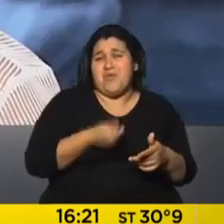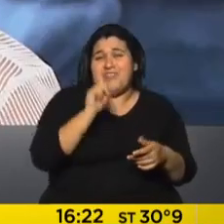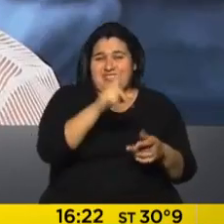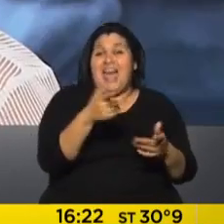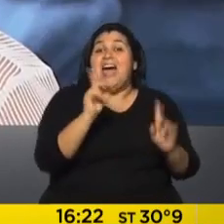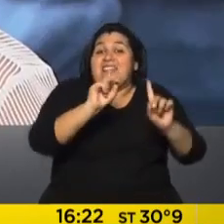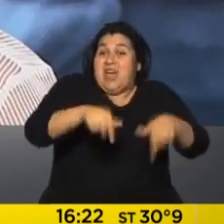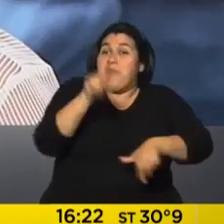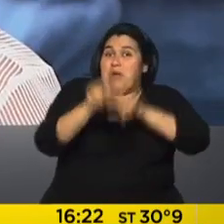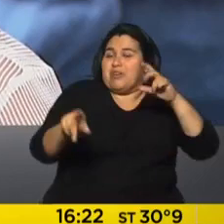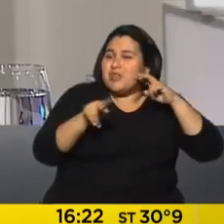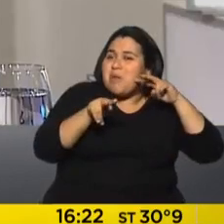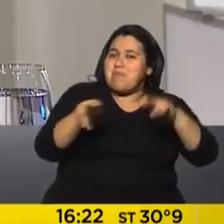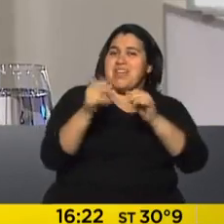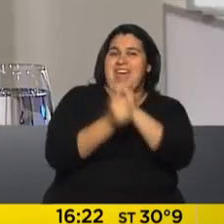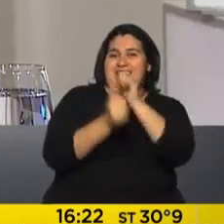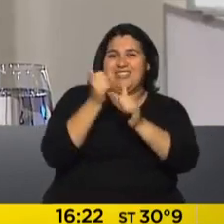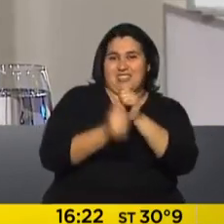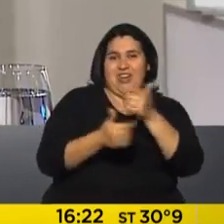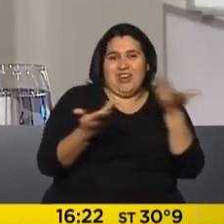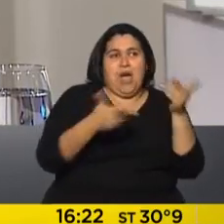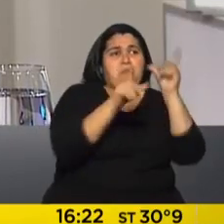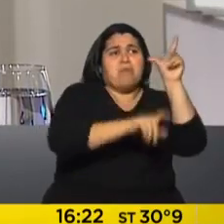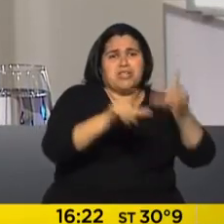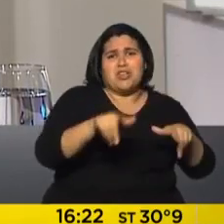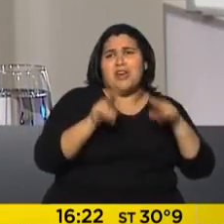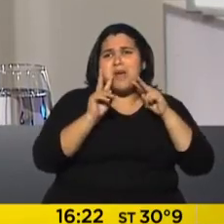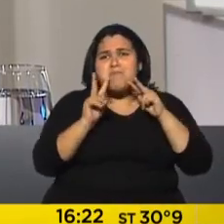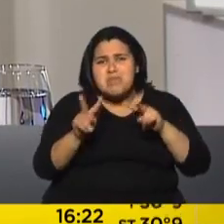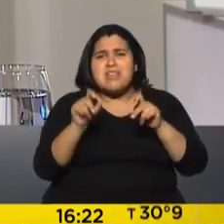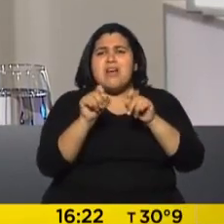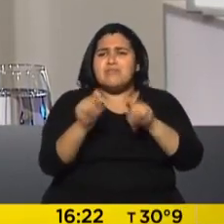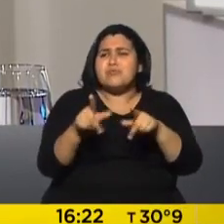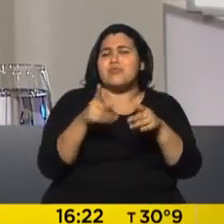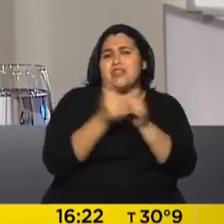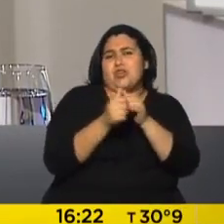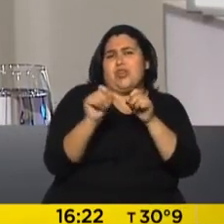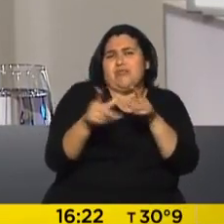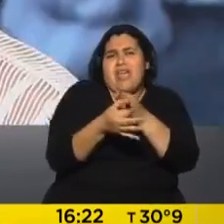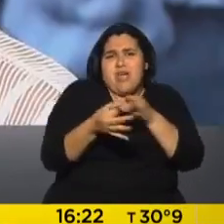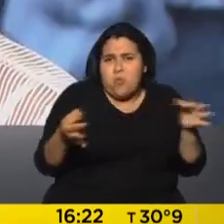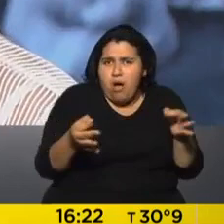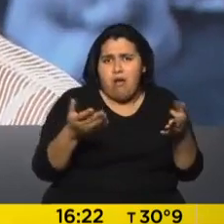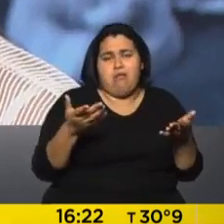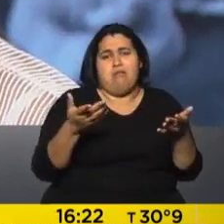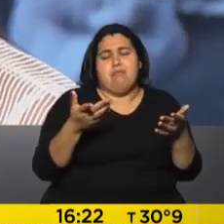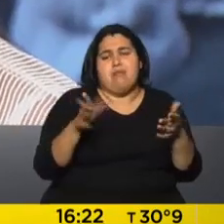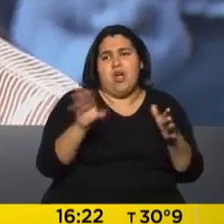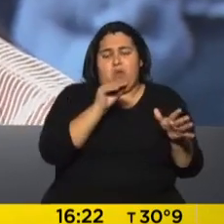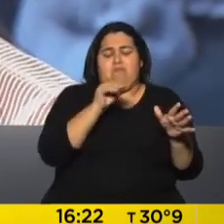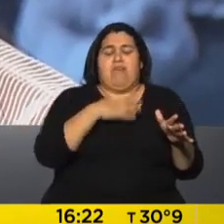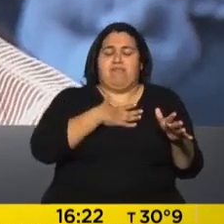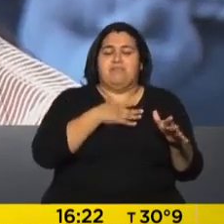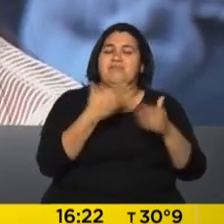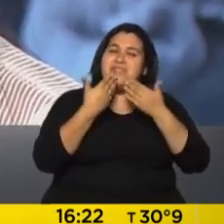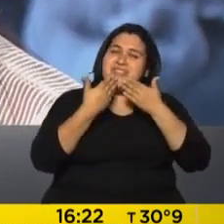historia, porque seguramente del otro lado hay muchas chicas pasando situaciones similares, sí, claro. Y escucharte es de verdad muy esperanzador. Ángela,